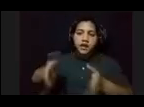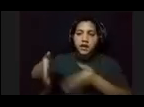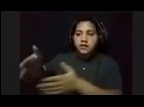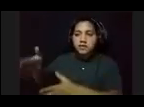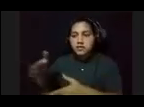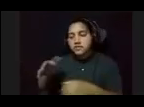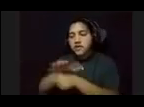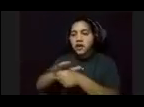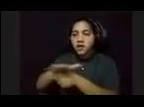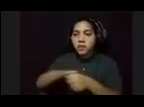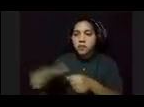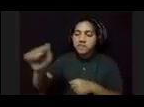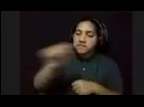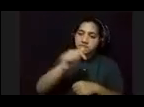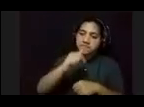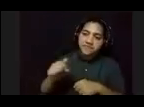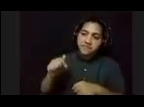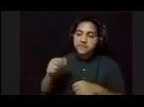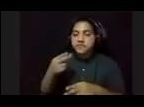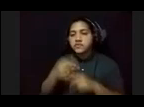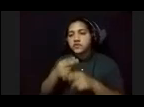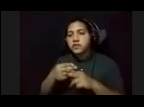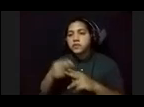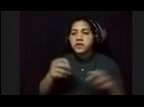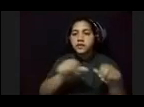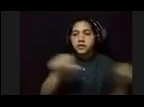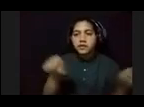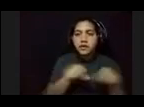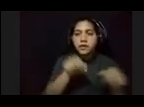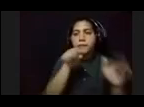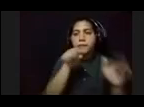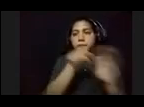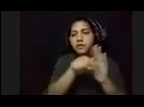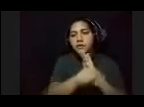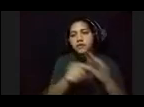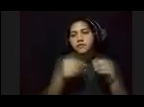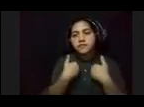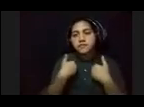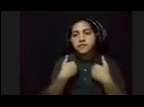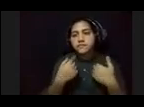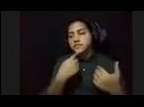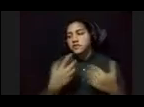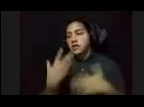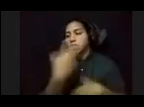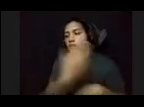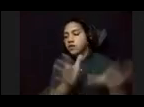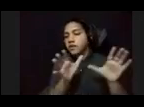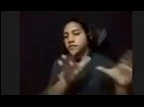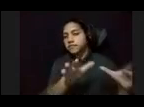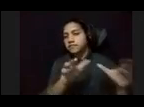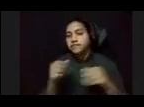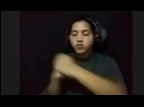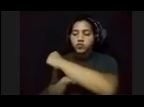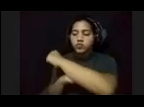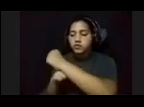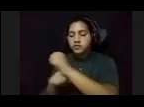extramuros. Menciona la estructura del matadero y explica que se encuentra fuera del cerco de las murallas, en la parte